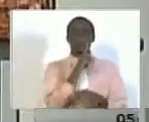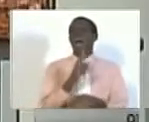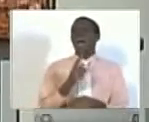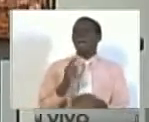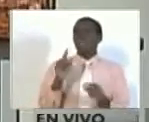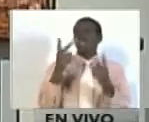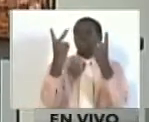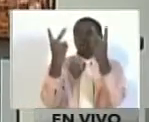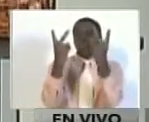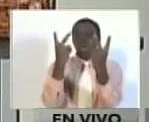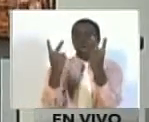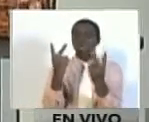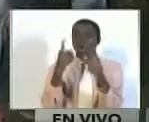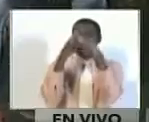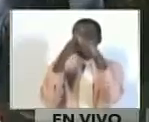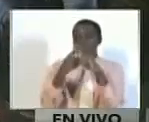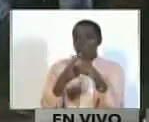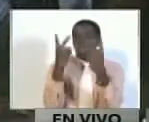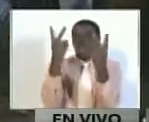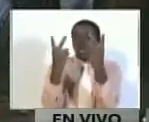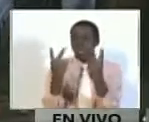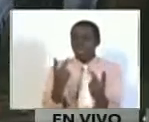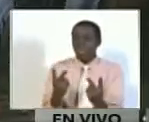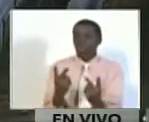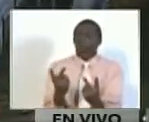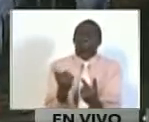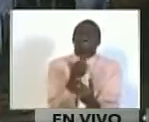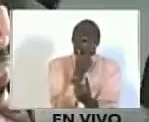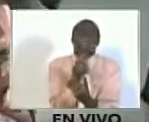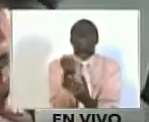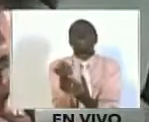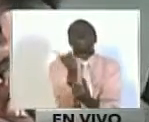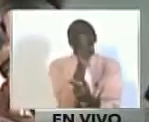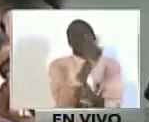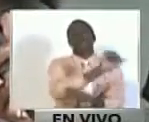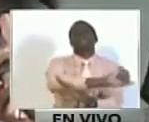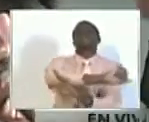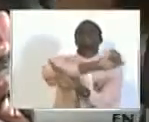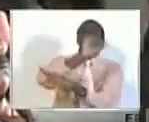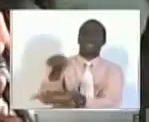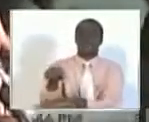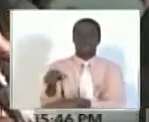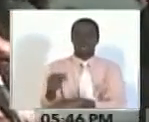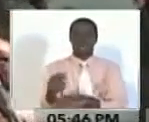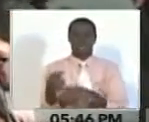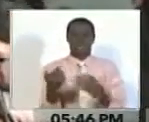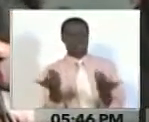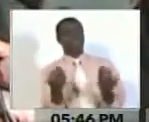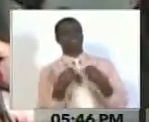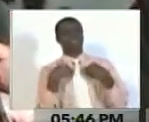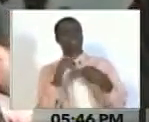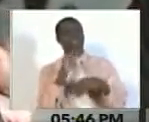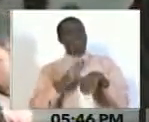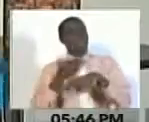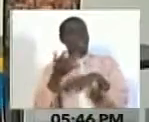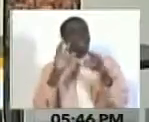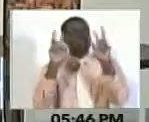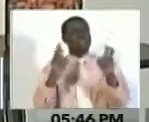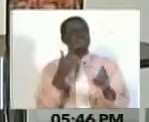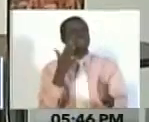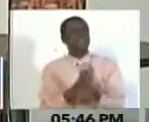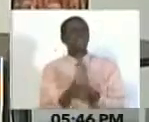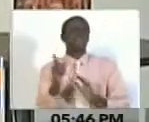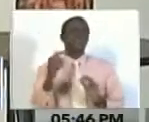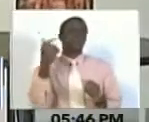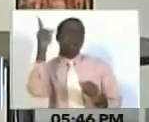¿Qué canción es esa, vale? Una canción con un poquito de matemática y un poquito de lógica.